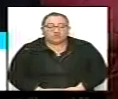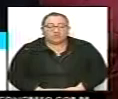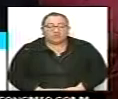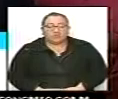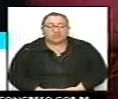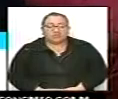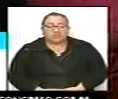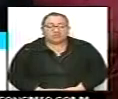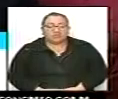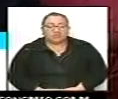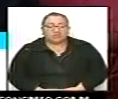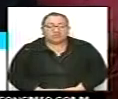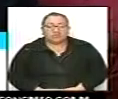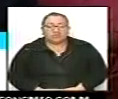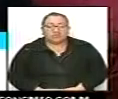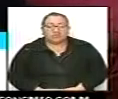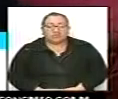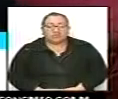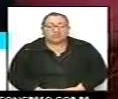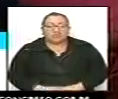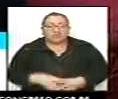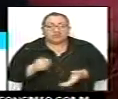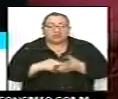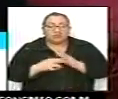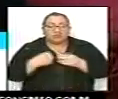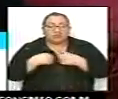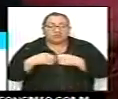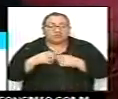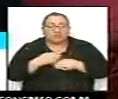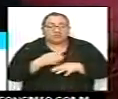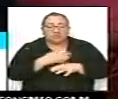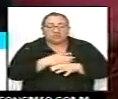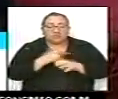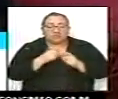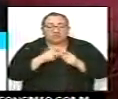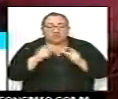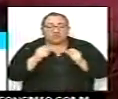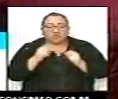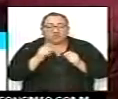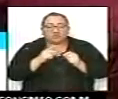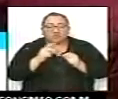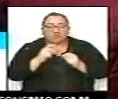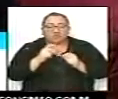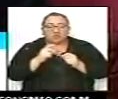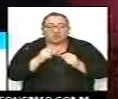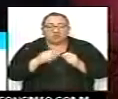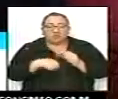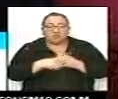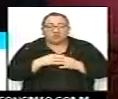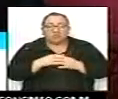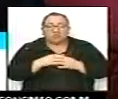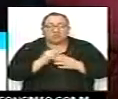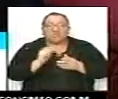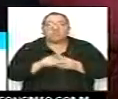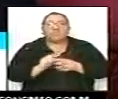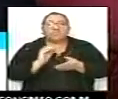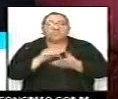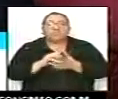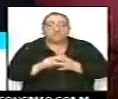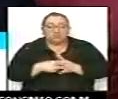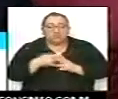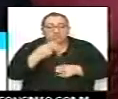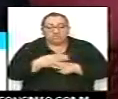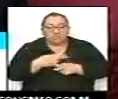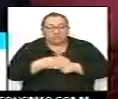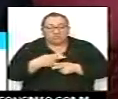Tendría que haber, no sé, o sea, boletas de cada partido, y entonces primero escoger la del partido y sacar ahí y empezar a buscar el